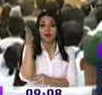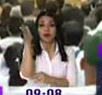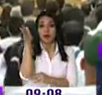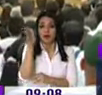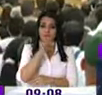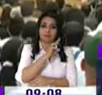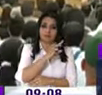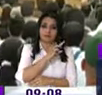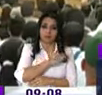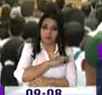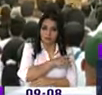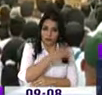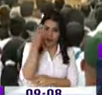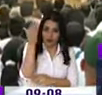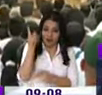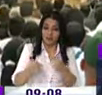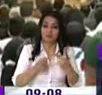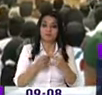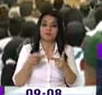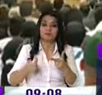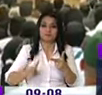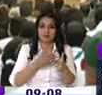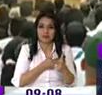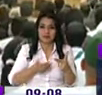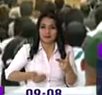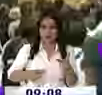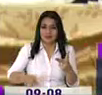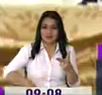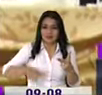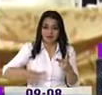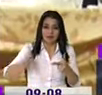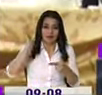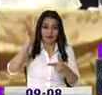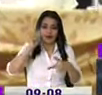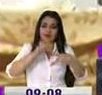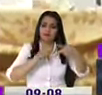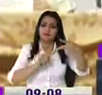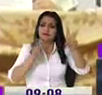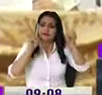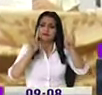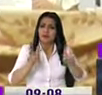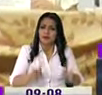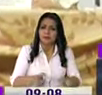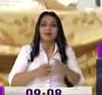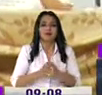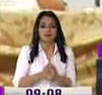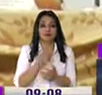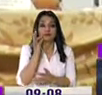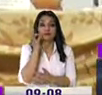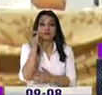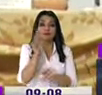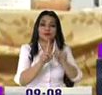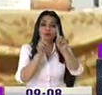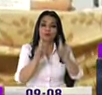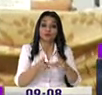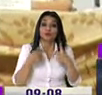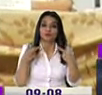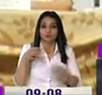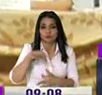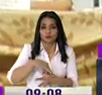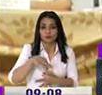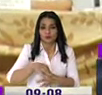discursos tanto del alcalde Jaime Nebot como del presidente de la República Lenín Moreno fue en la futura consulta